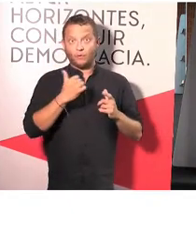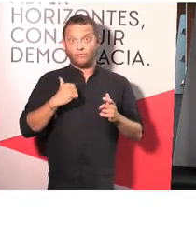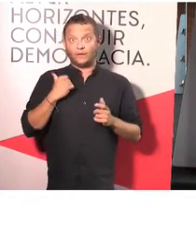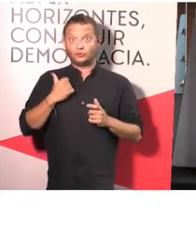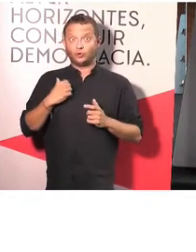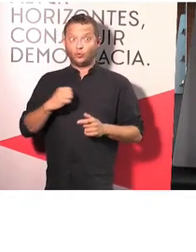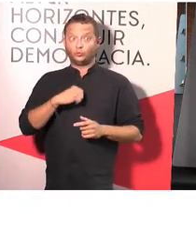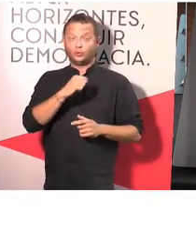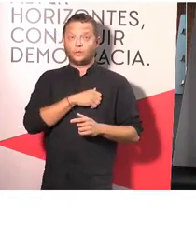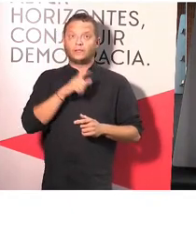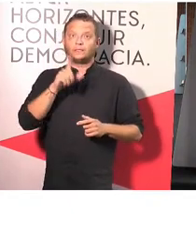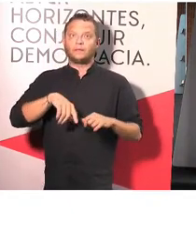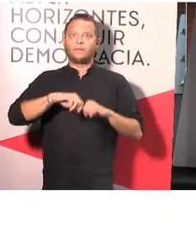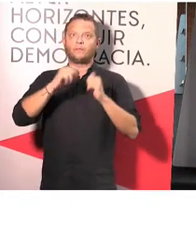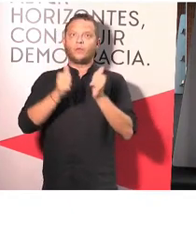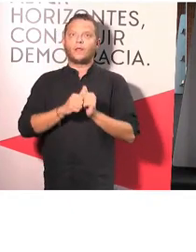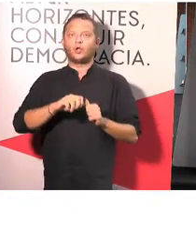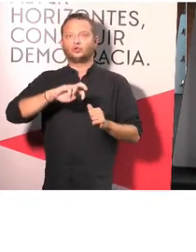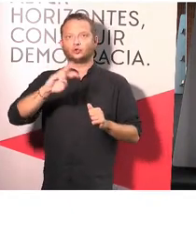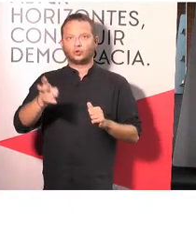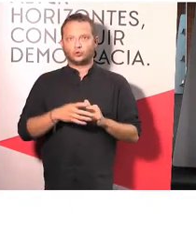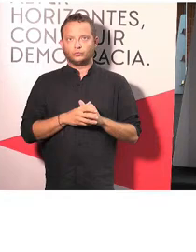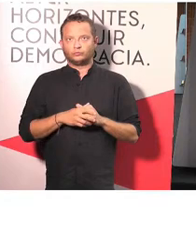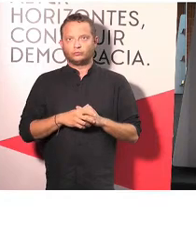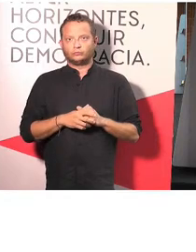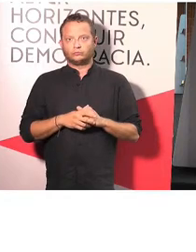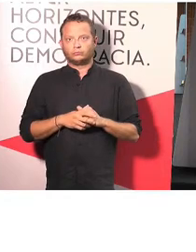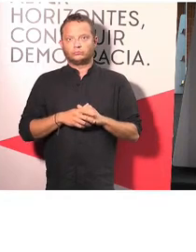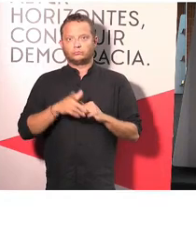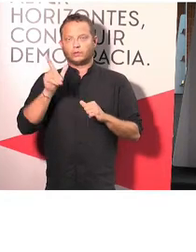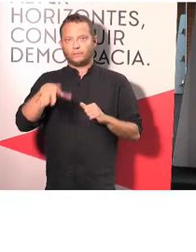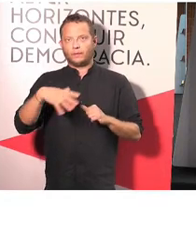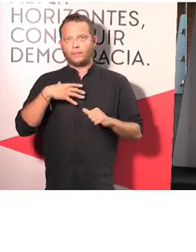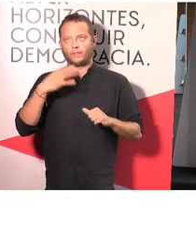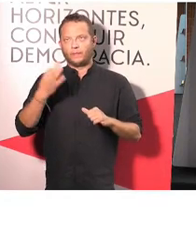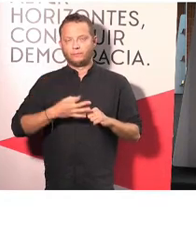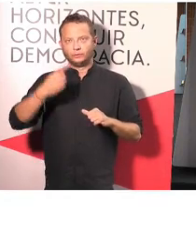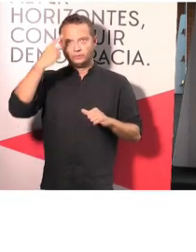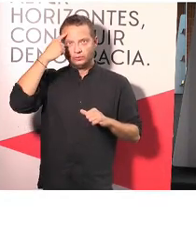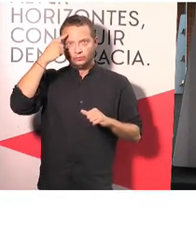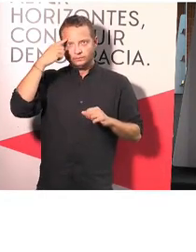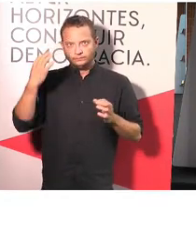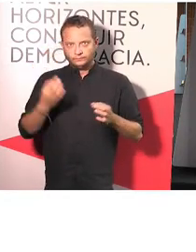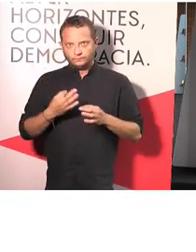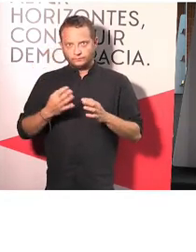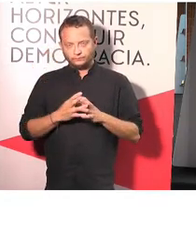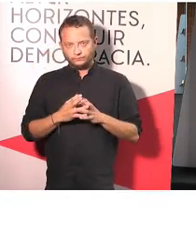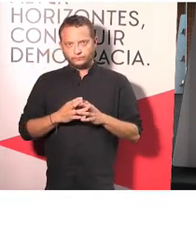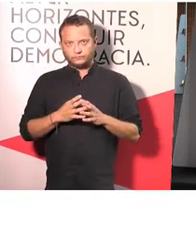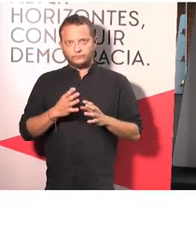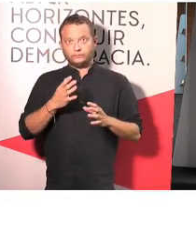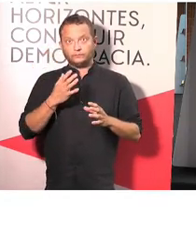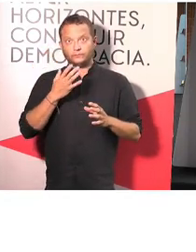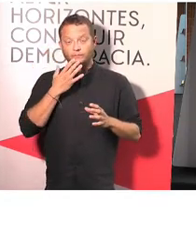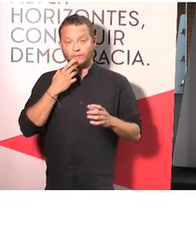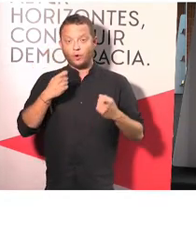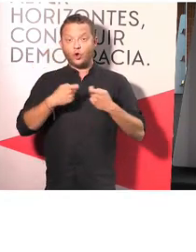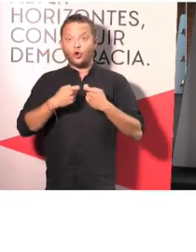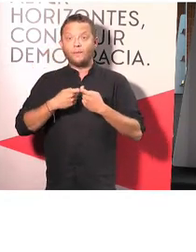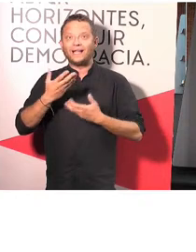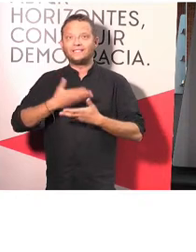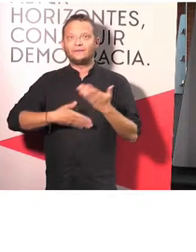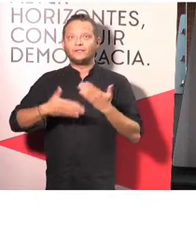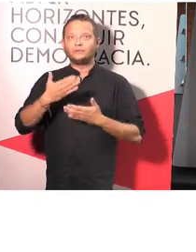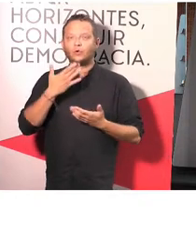autónomo, pero hay modelos, como digo, intermedios. Y otra cosa a tener en cuenta es lo que decía, que el cooperativismo de